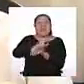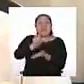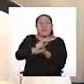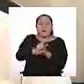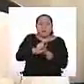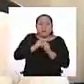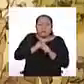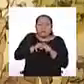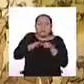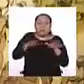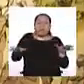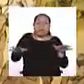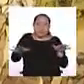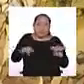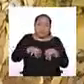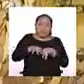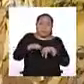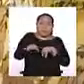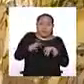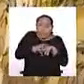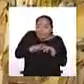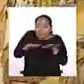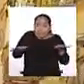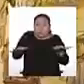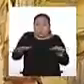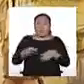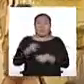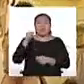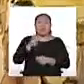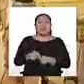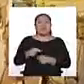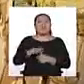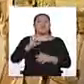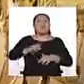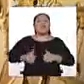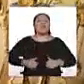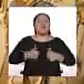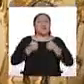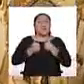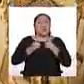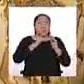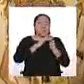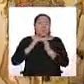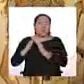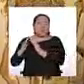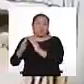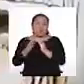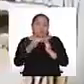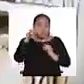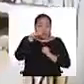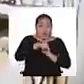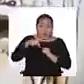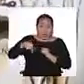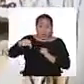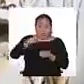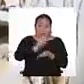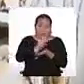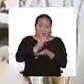dos direcciones. Y sus condiciones de vivienda eran, en ese